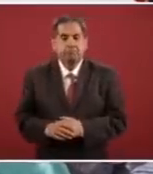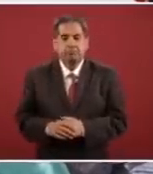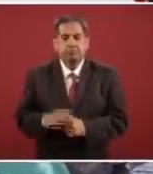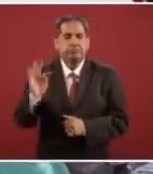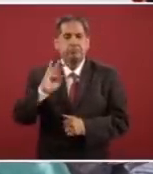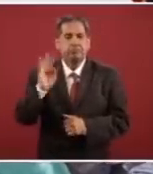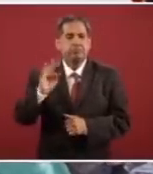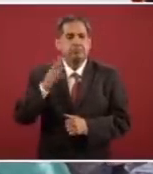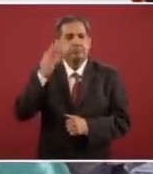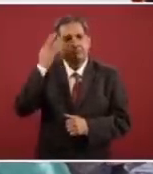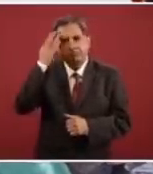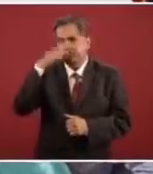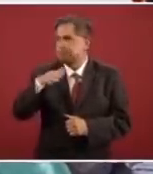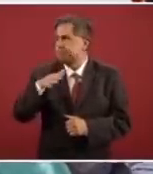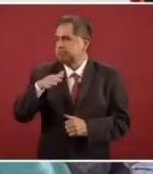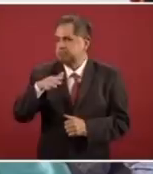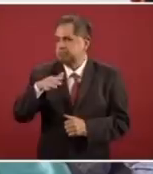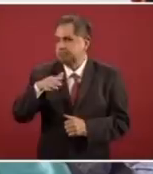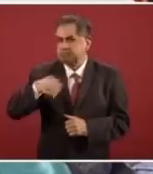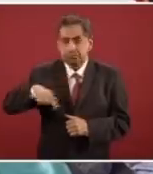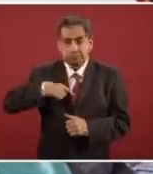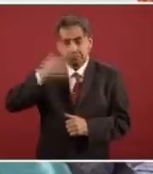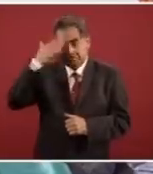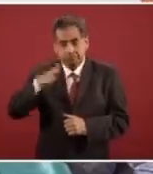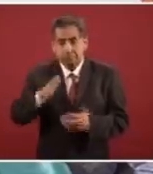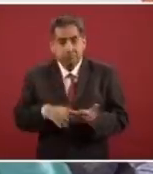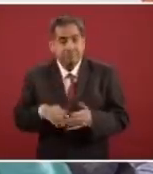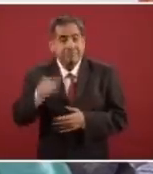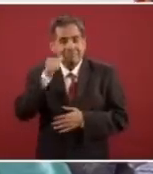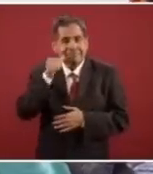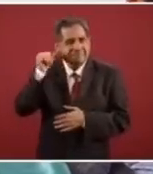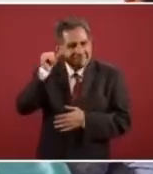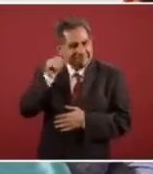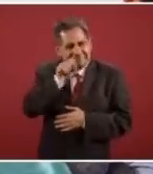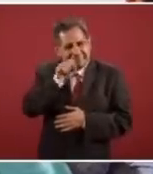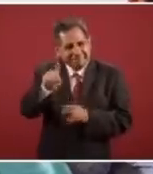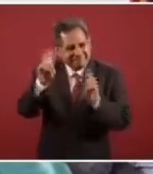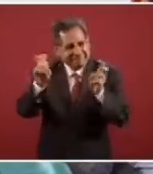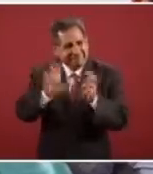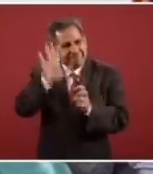supiéramos algo, porque se trató ayer ese tema. Sí,